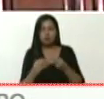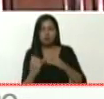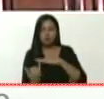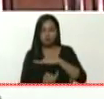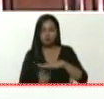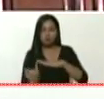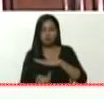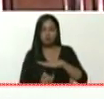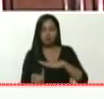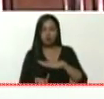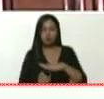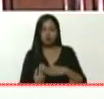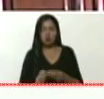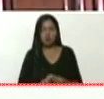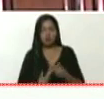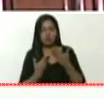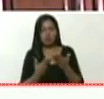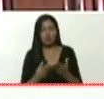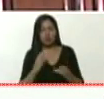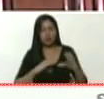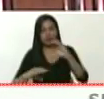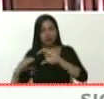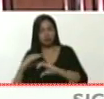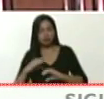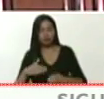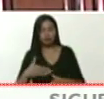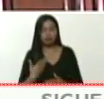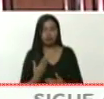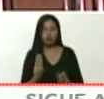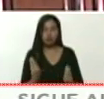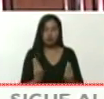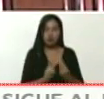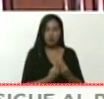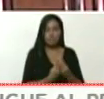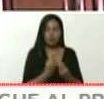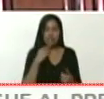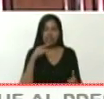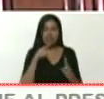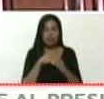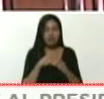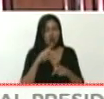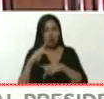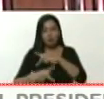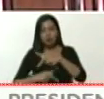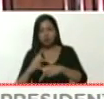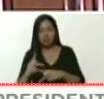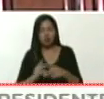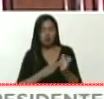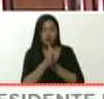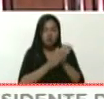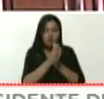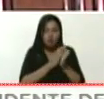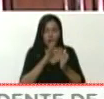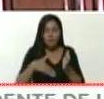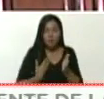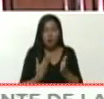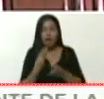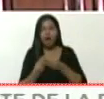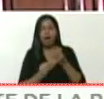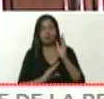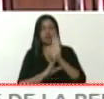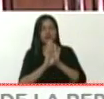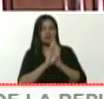institución para que la ciencia acompañe y dirija los procesos productivos y de